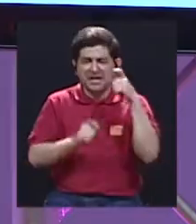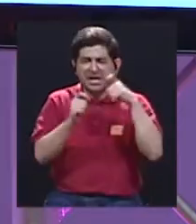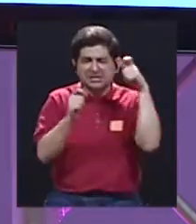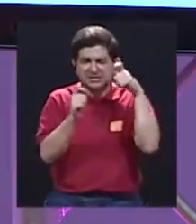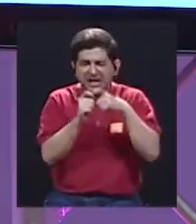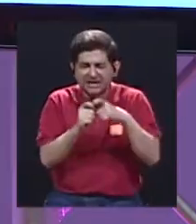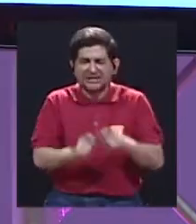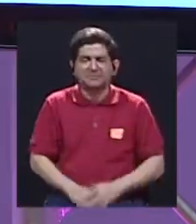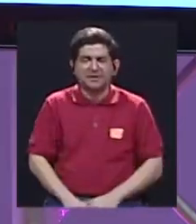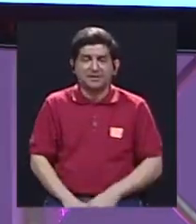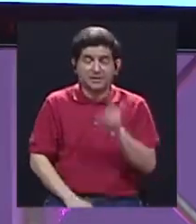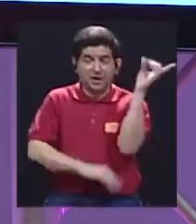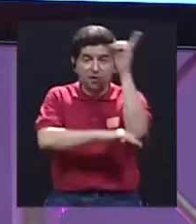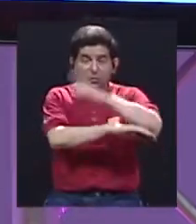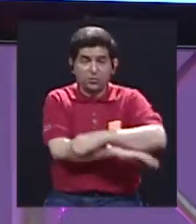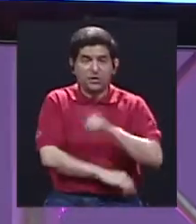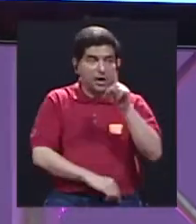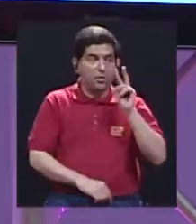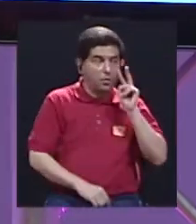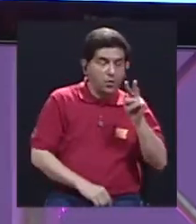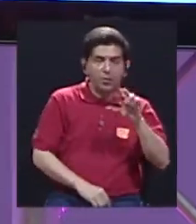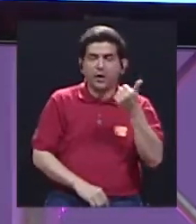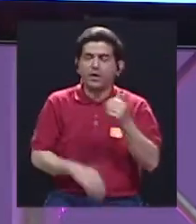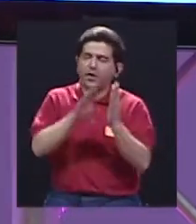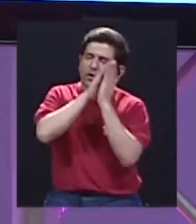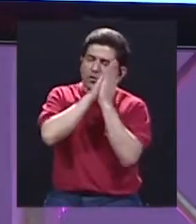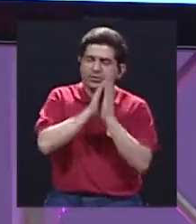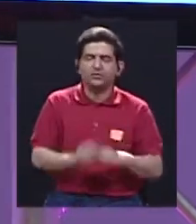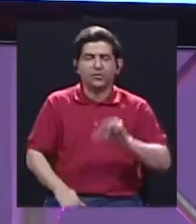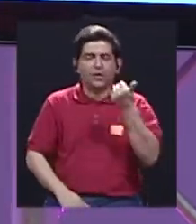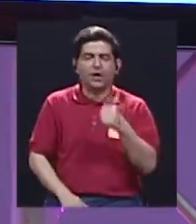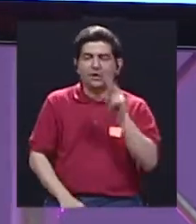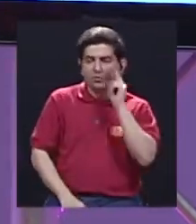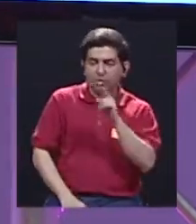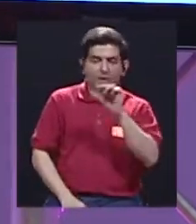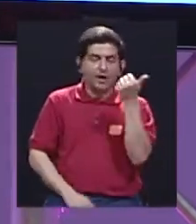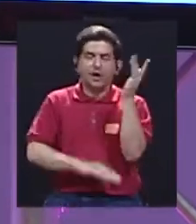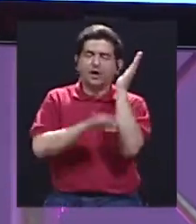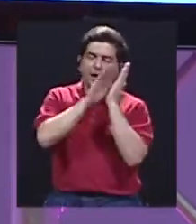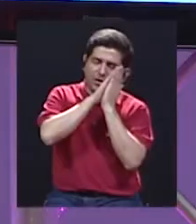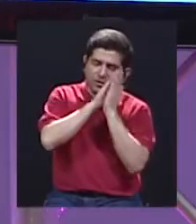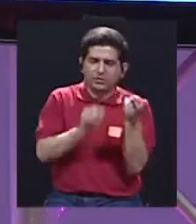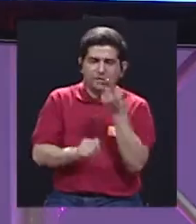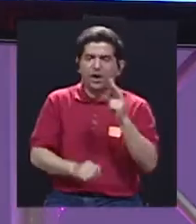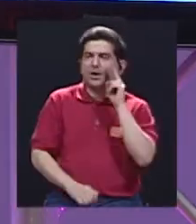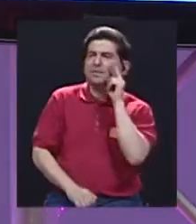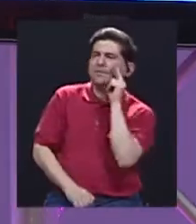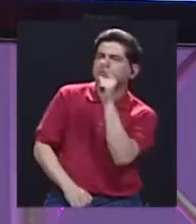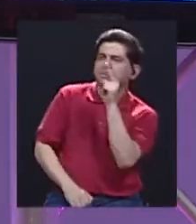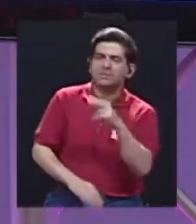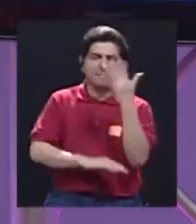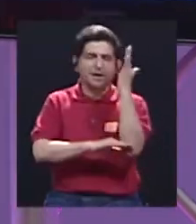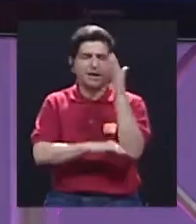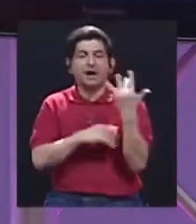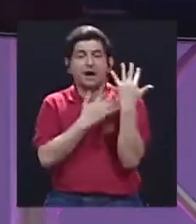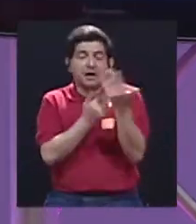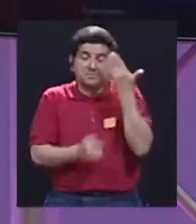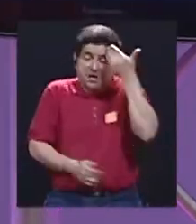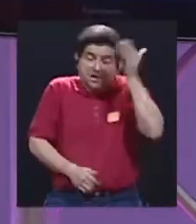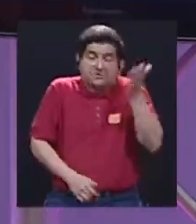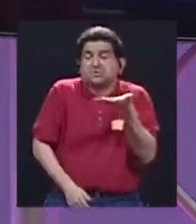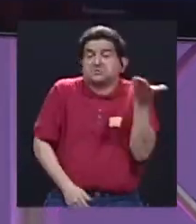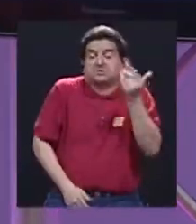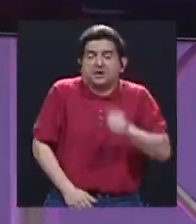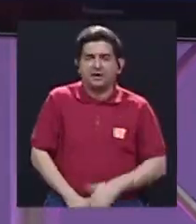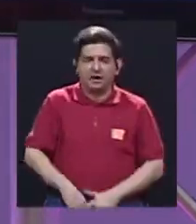y no tardó el día en que mientras el uno vigilaba al manzano el otro hornea y luego éste vigilaba y éste dormía y un día en que estaban los dos mirando el manzano esperando no se sabe